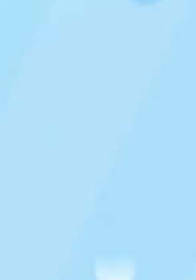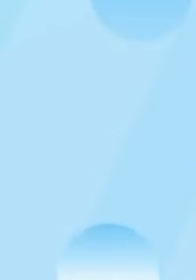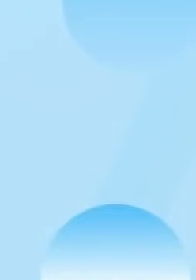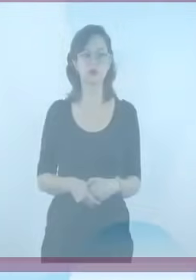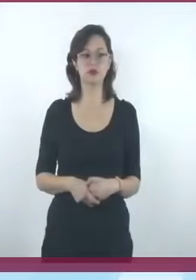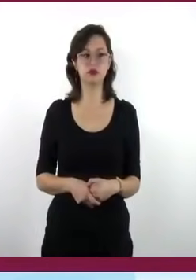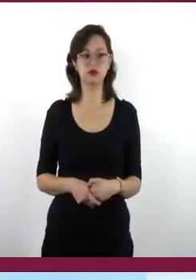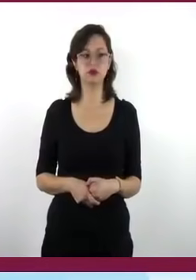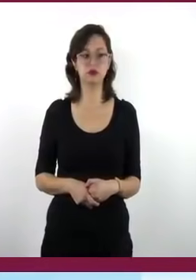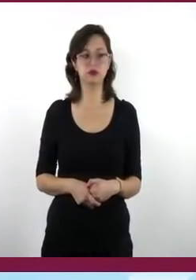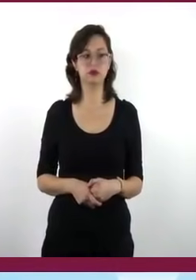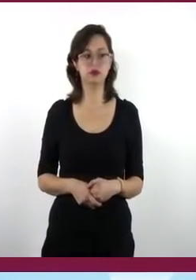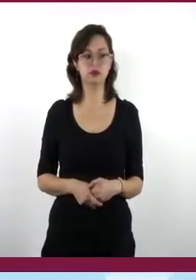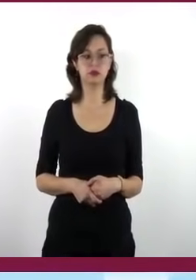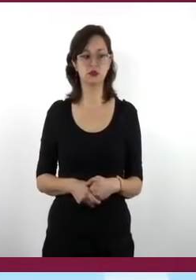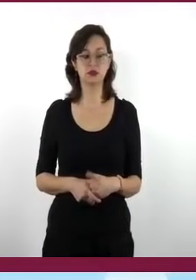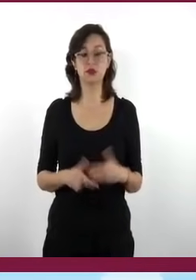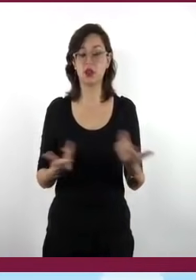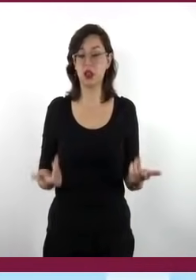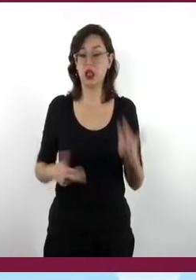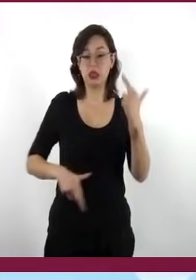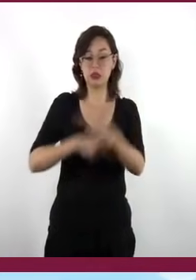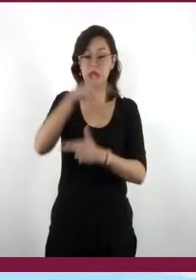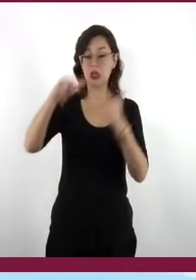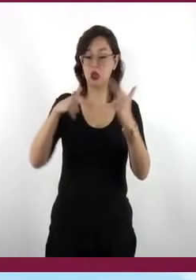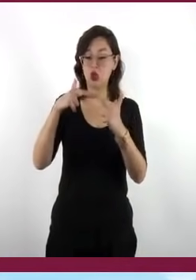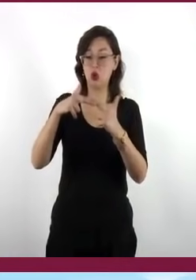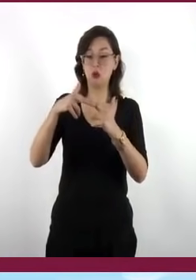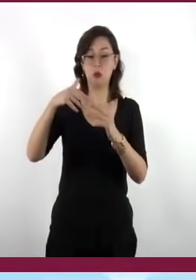¿Qué regiones presentan mayor deterioro?